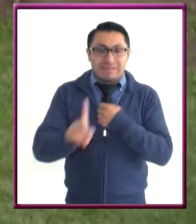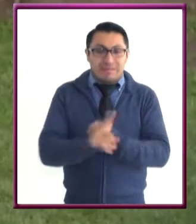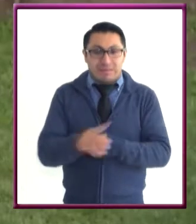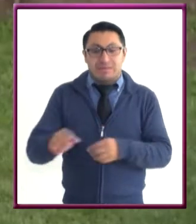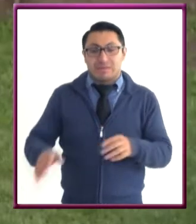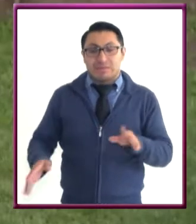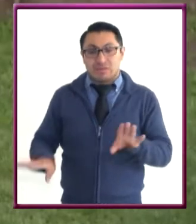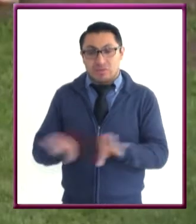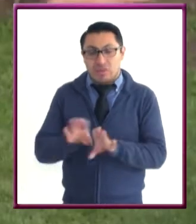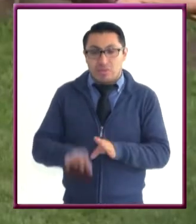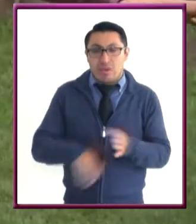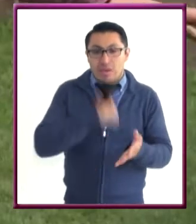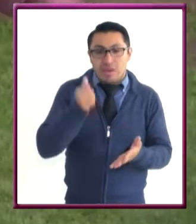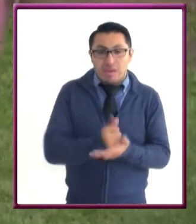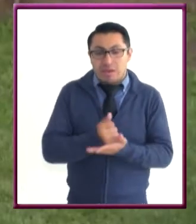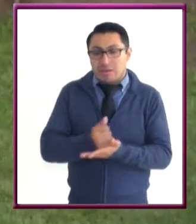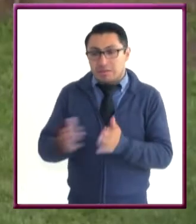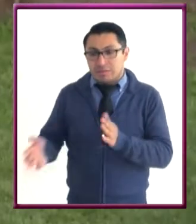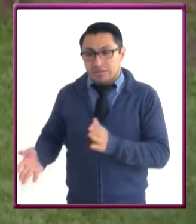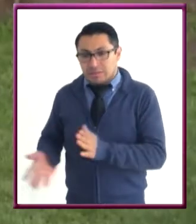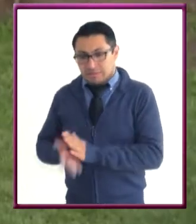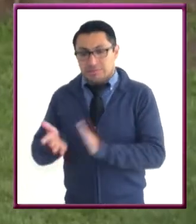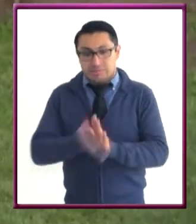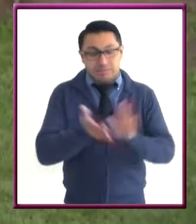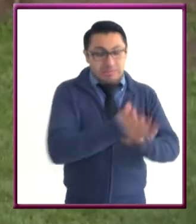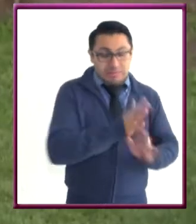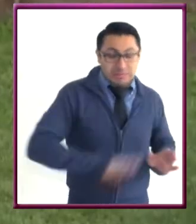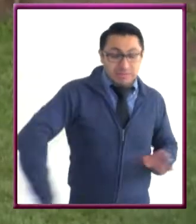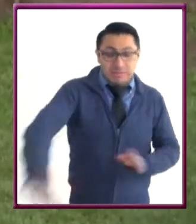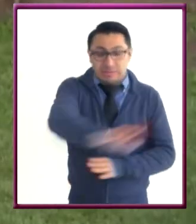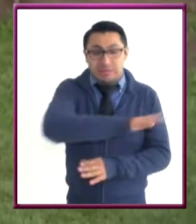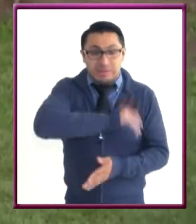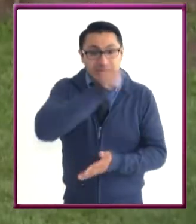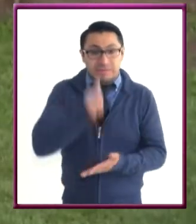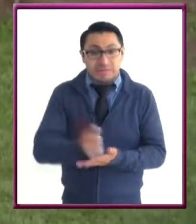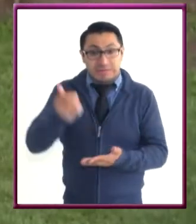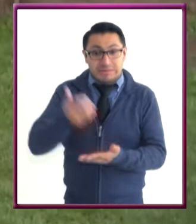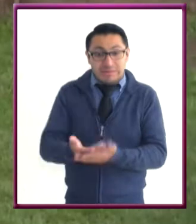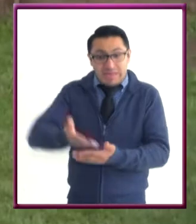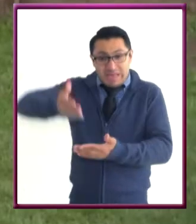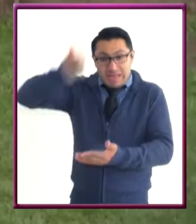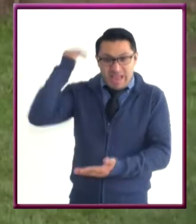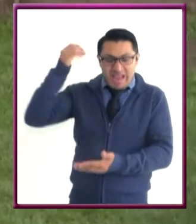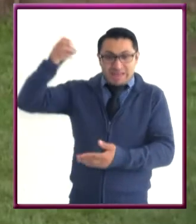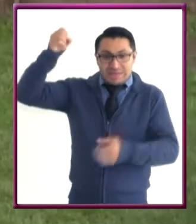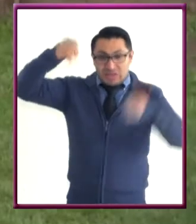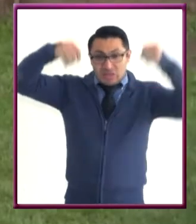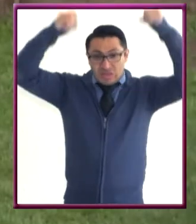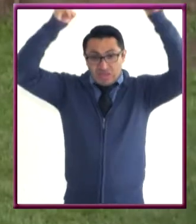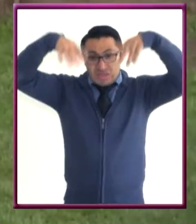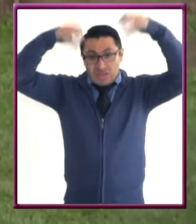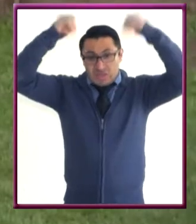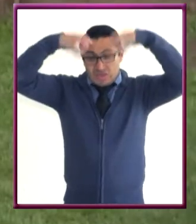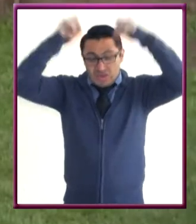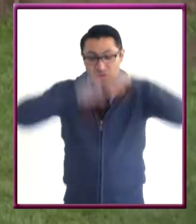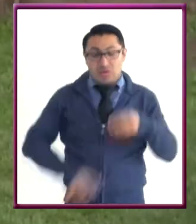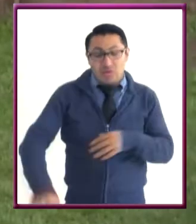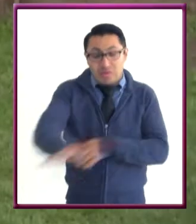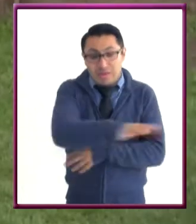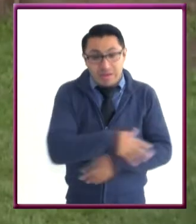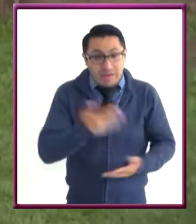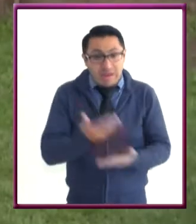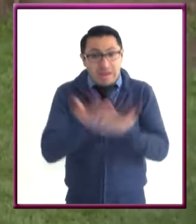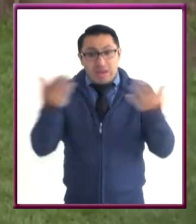ir pavimentando y urbanizando todo el Valle de México, la lluvia que antes permeaba el suelo y recargaba el agua en el